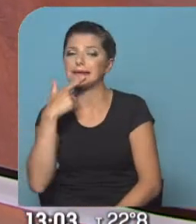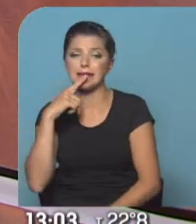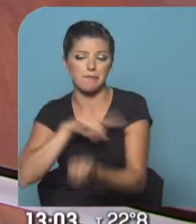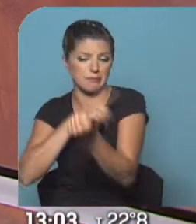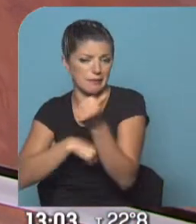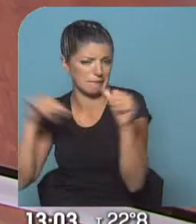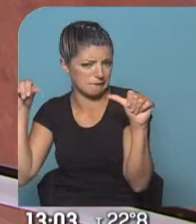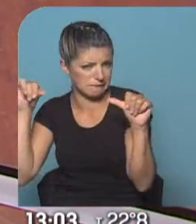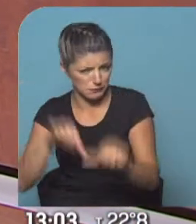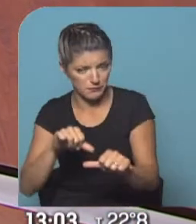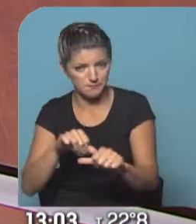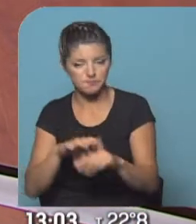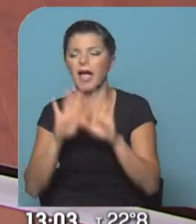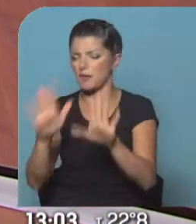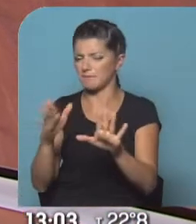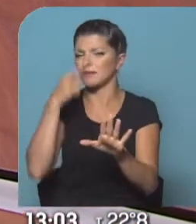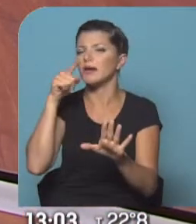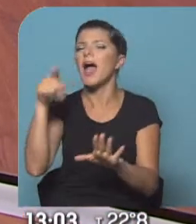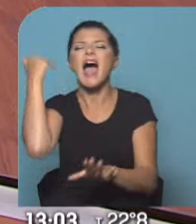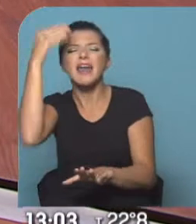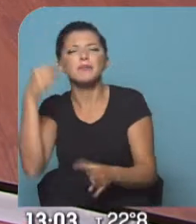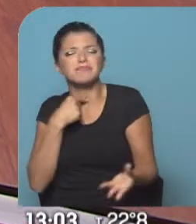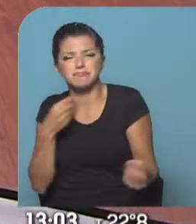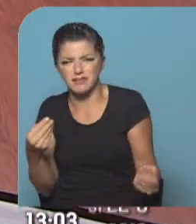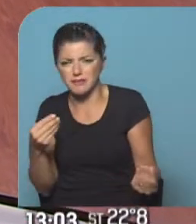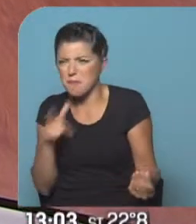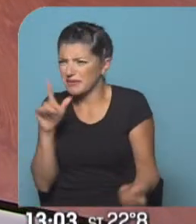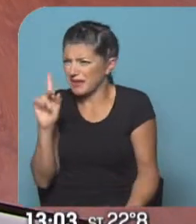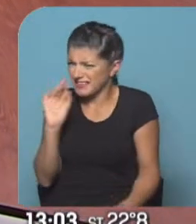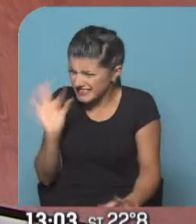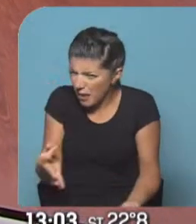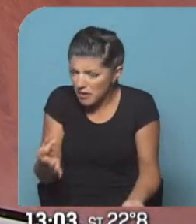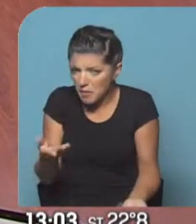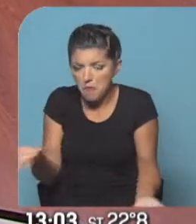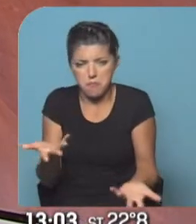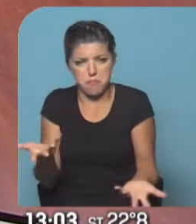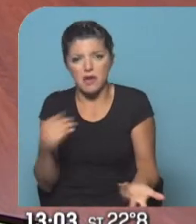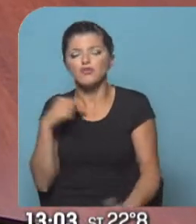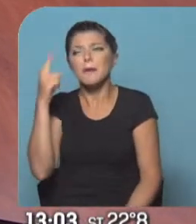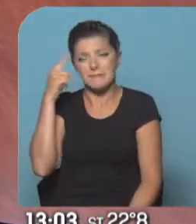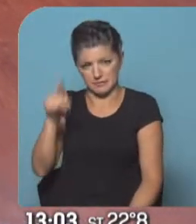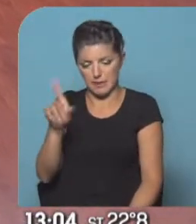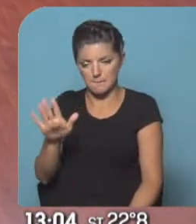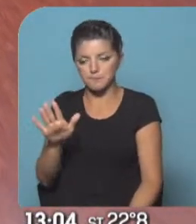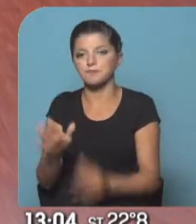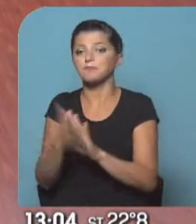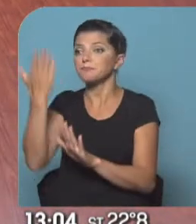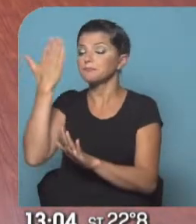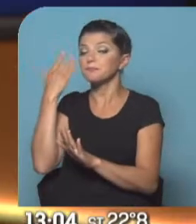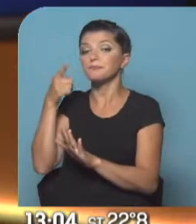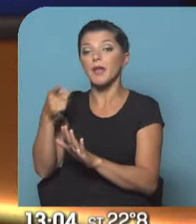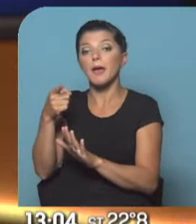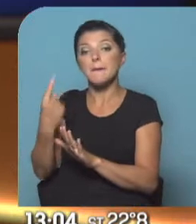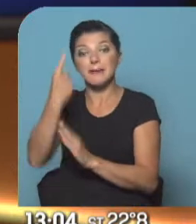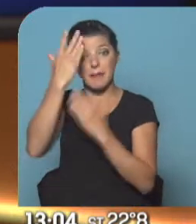mí es interesante pensar qué es lo que quiere Arabia Saudita. Arabia Saudita me parece que no sabe muy bien lo que quiere. Si uno piensa, lo que hizo fue agarró al